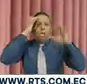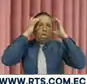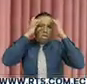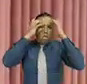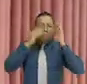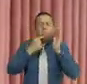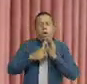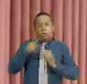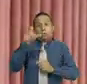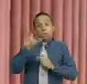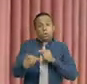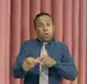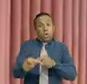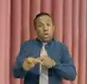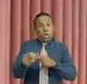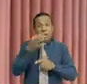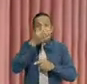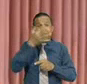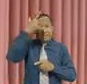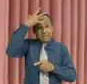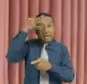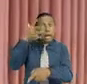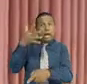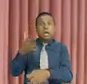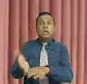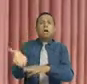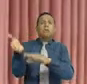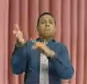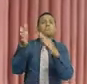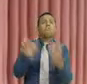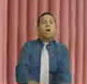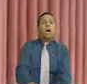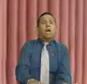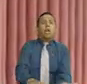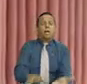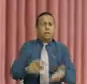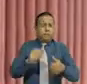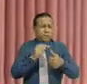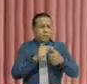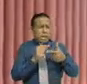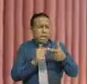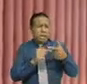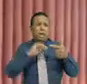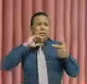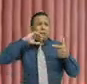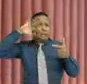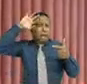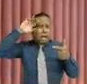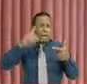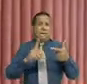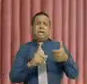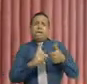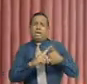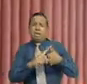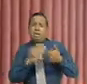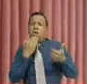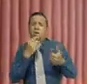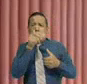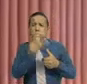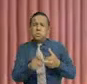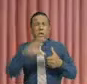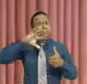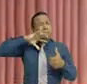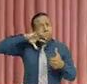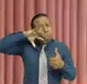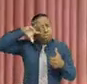tenía casi los similares de sintomatología. En este sentido hablamos del tema de la